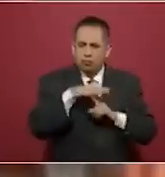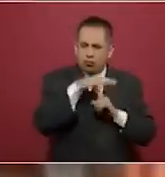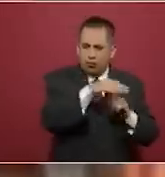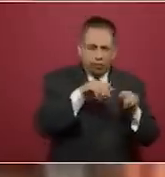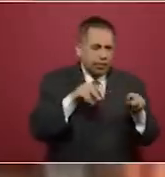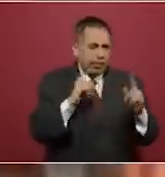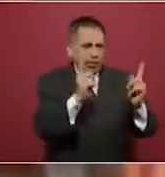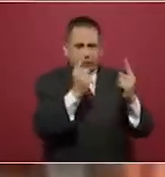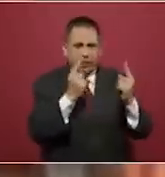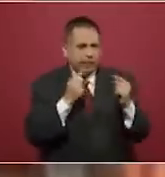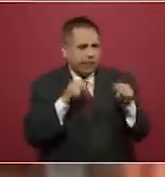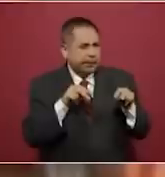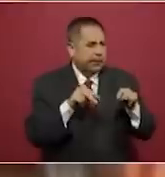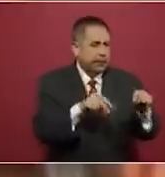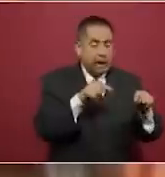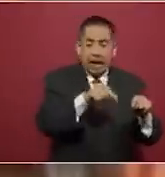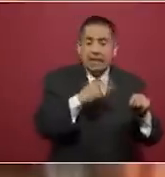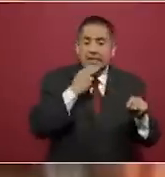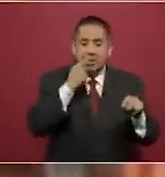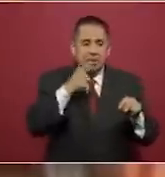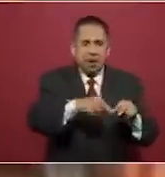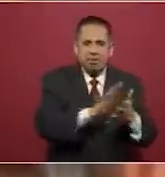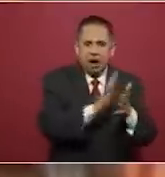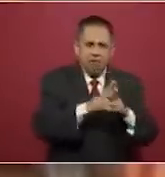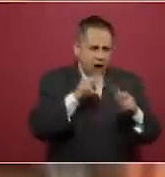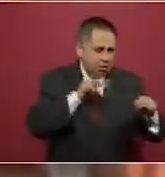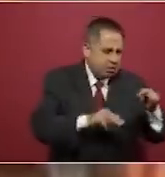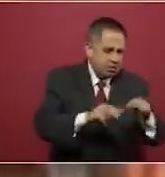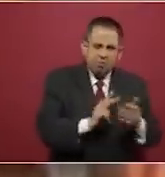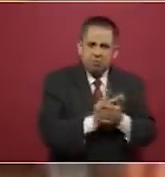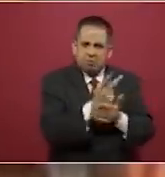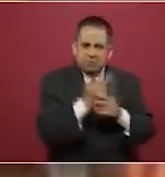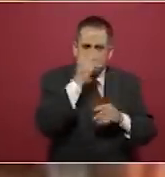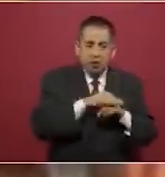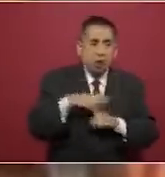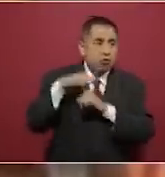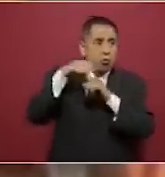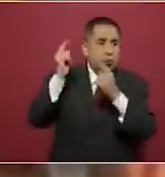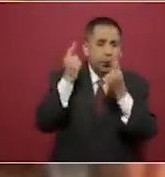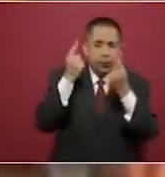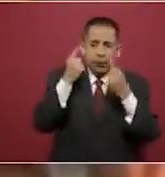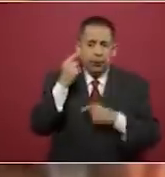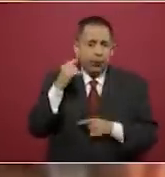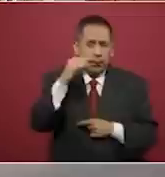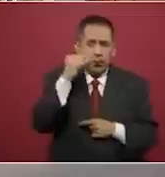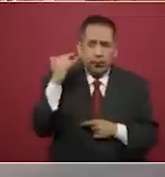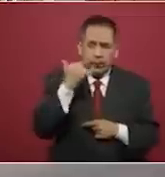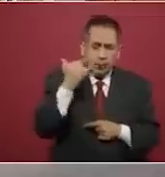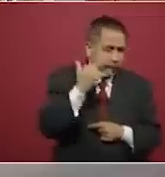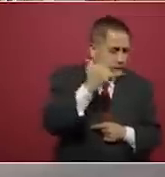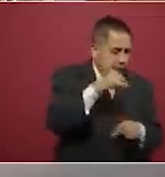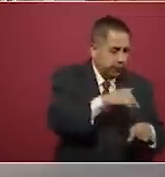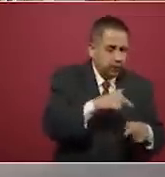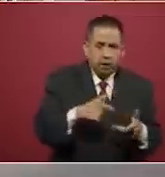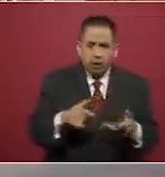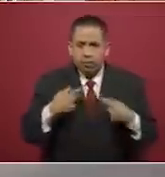organizado búsqueda de sembradíos de estupefacientes en fin preguntarle si hay algún plan para que